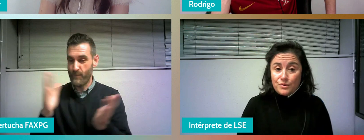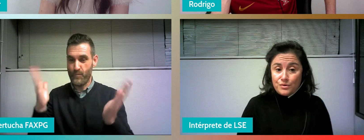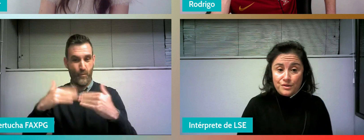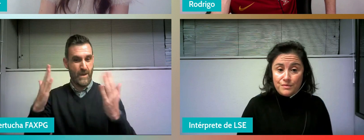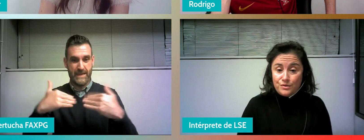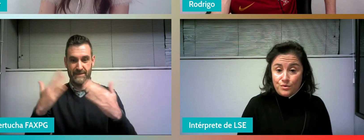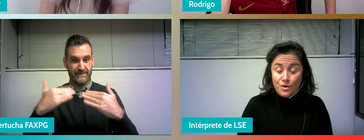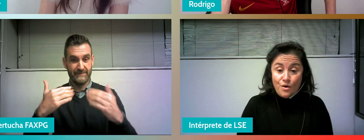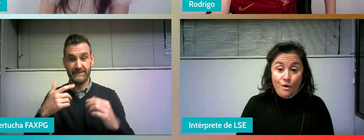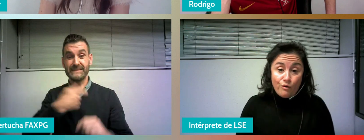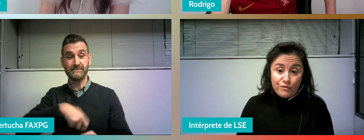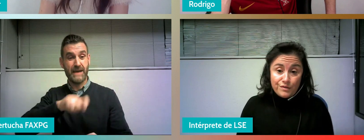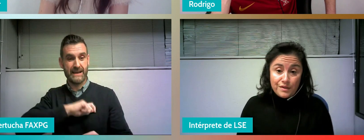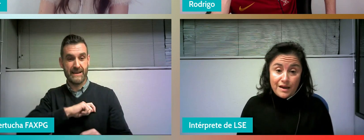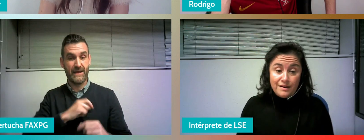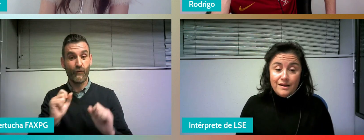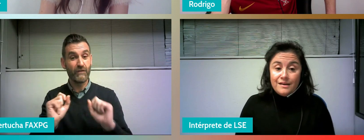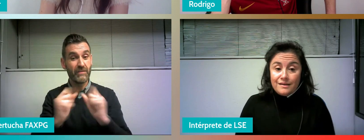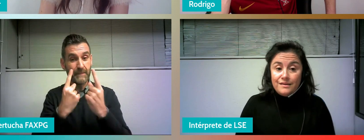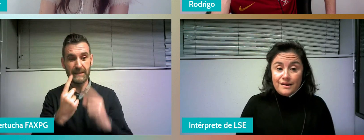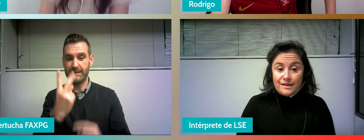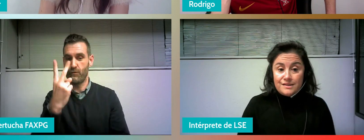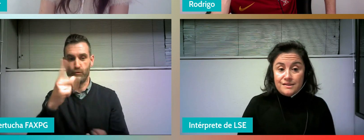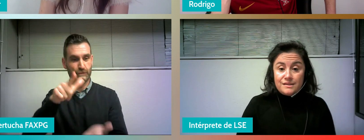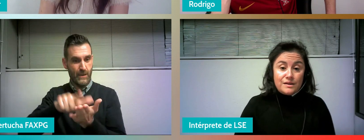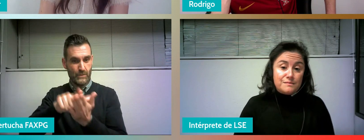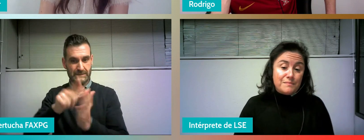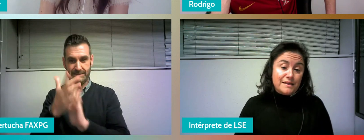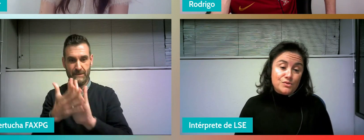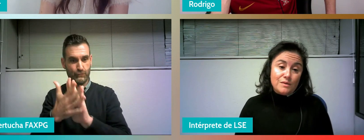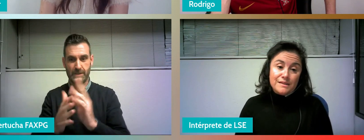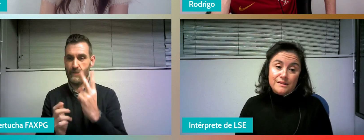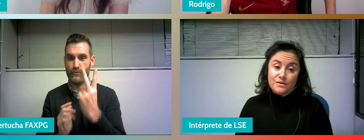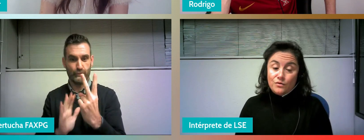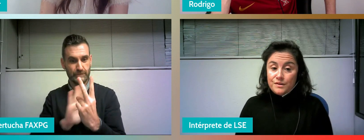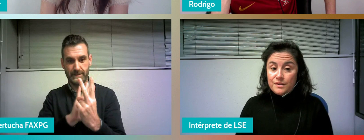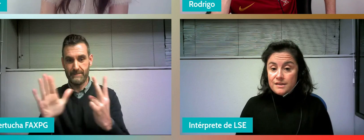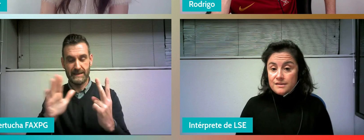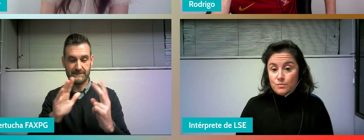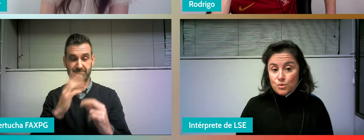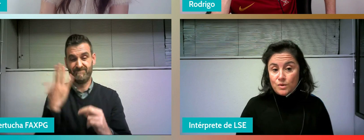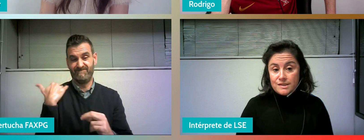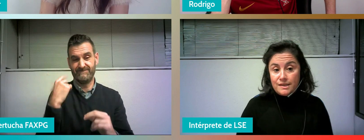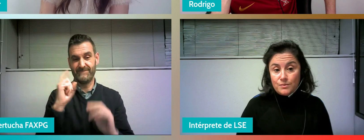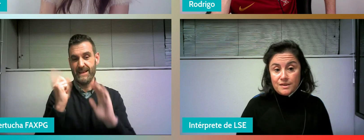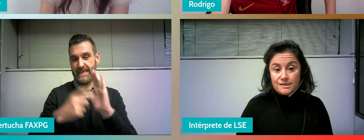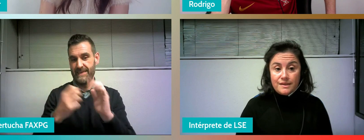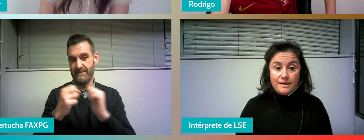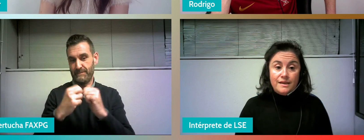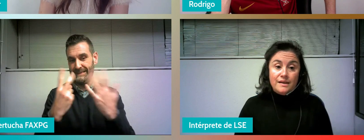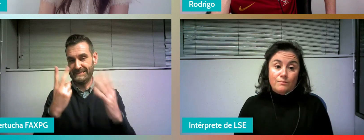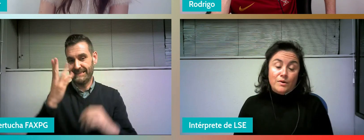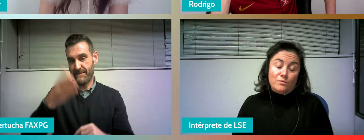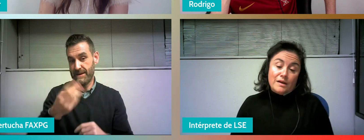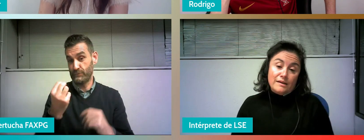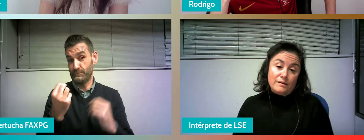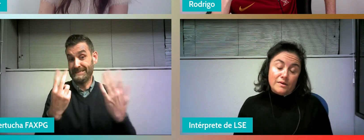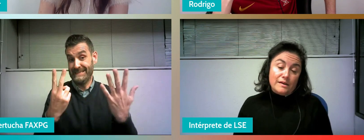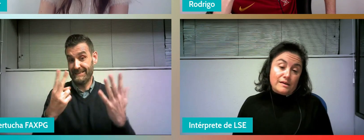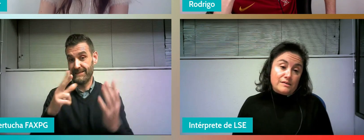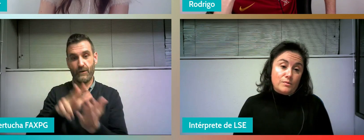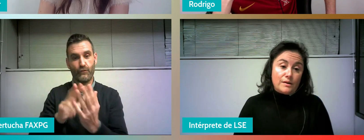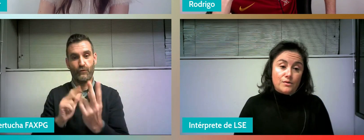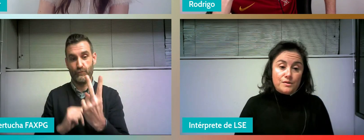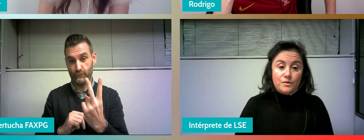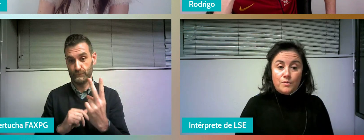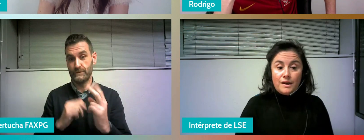hai un reconhecimento oficial que diga que existe. En España, solamente oficiais, temos dúas linguas que bueno, unha lingua